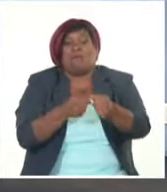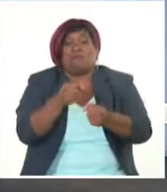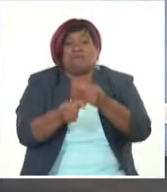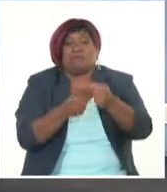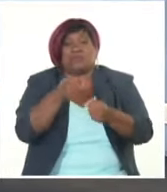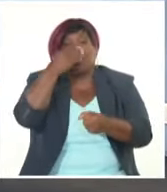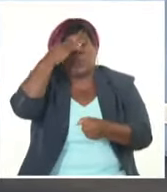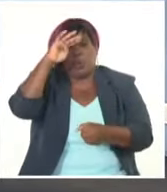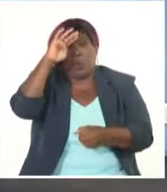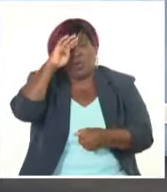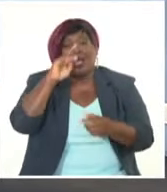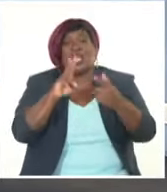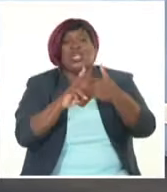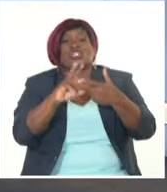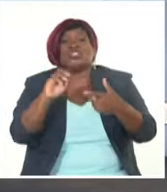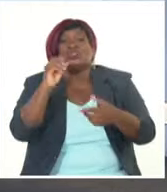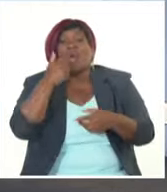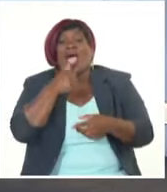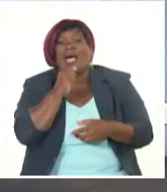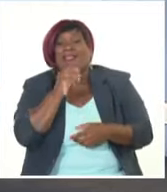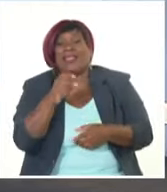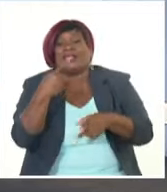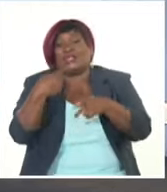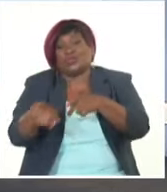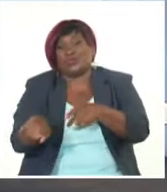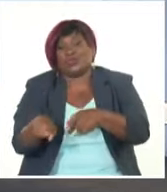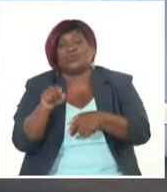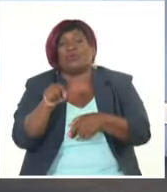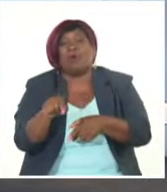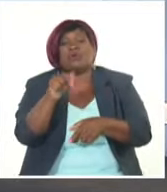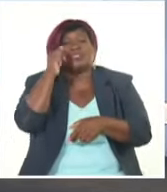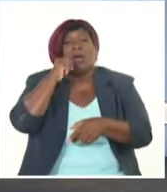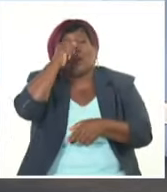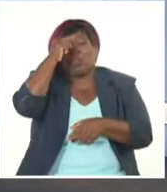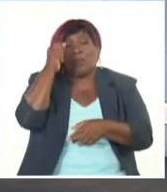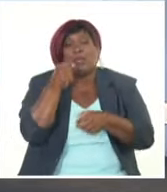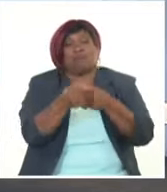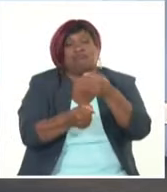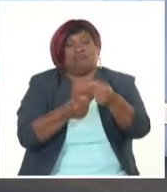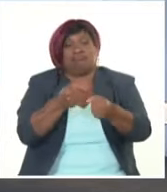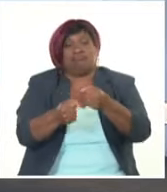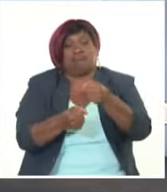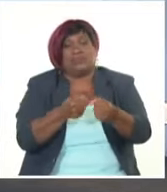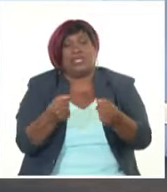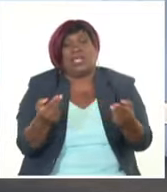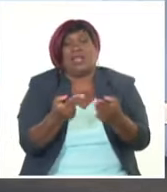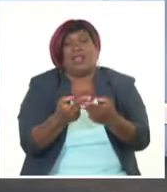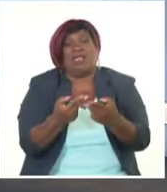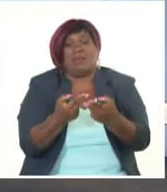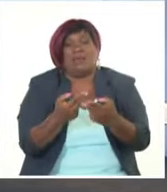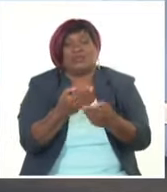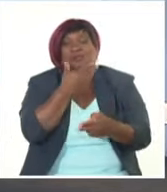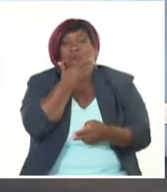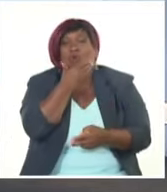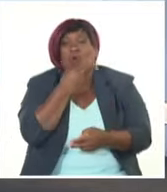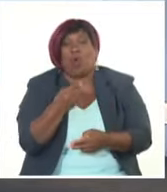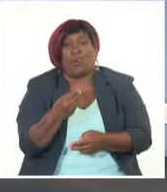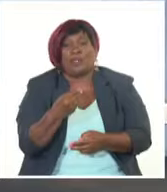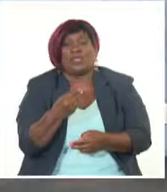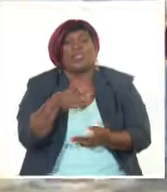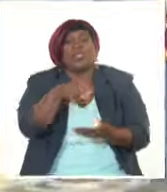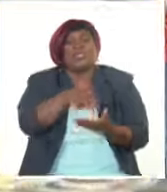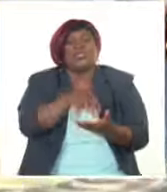Fuentes y David Espinosa competirán este fin de semana en la final del Campeonato Mundial Juvenil que acoge la ciudad de Udba en